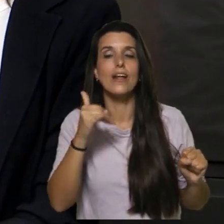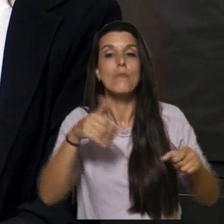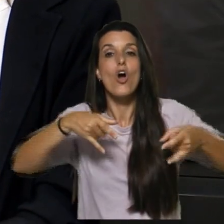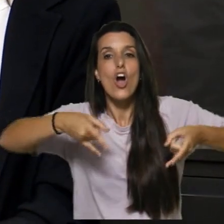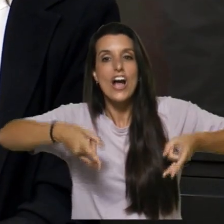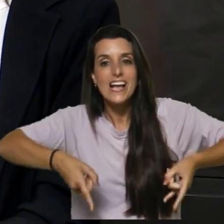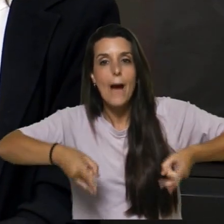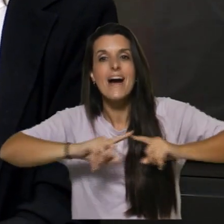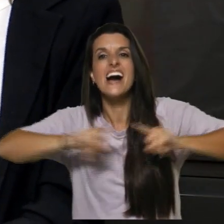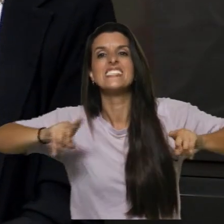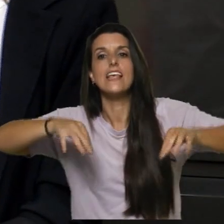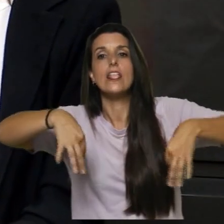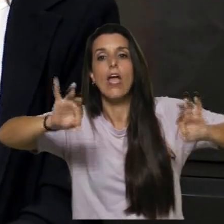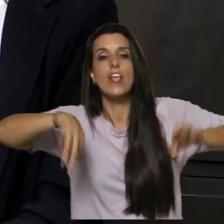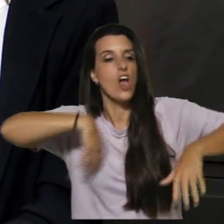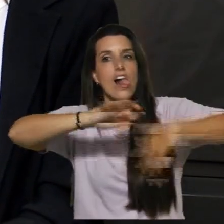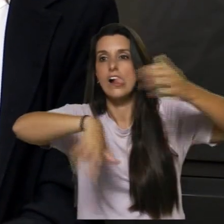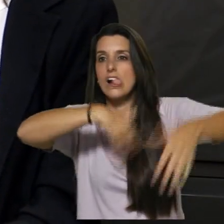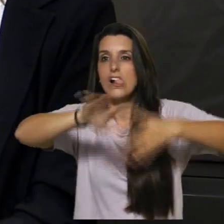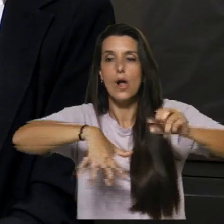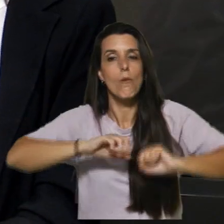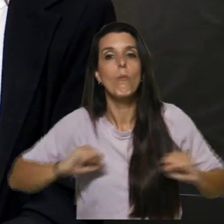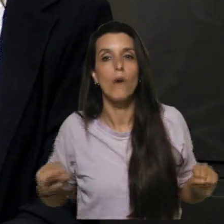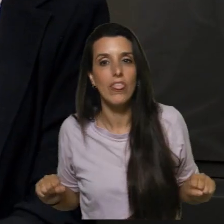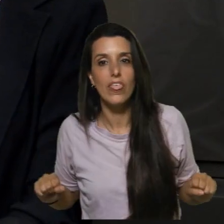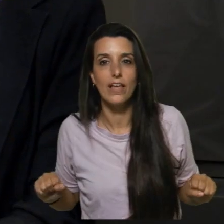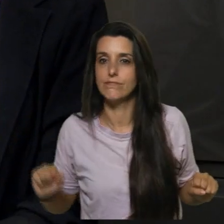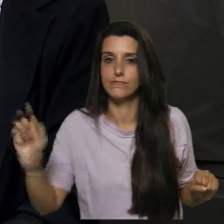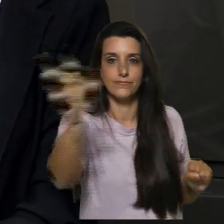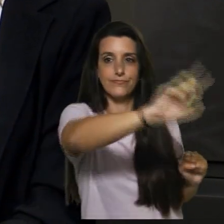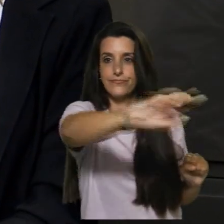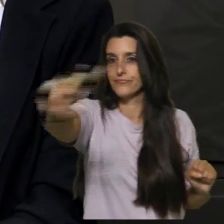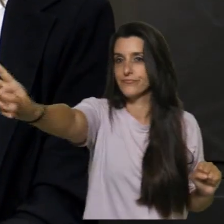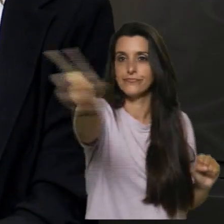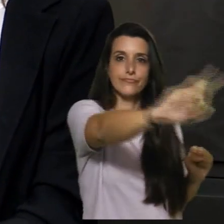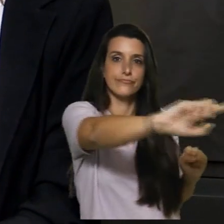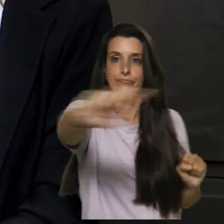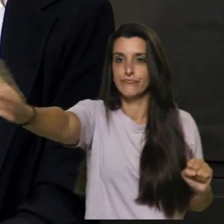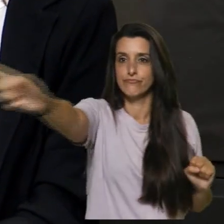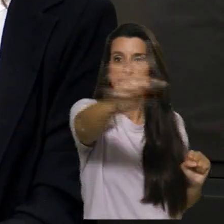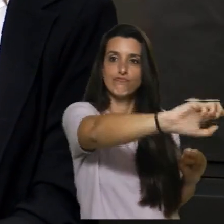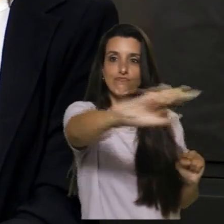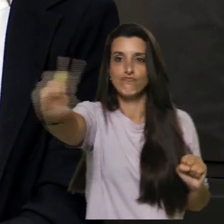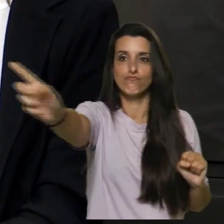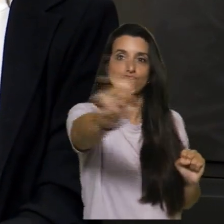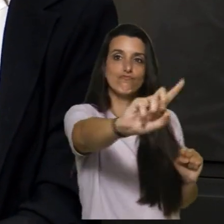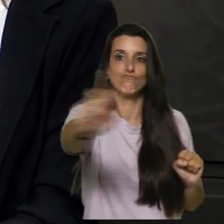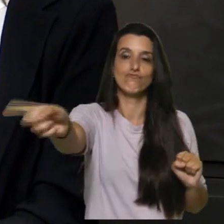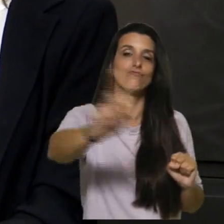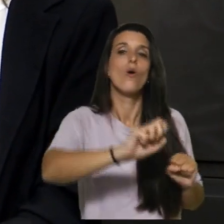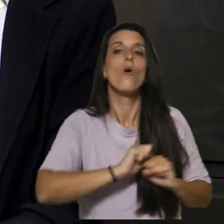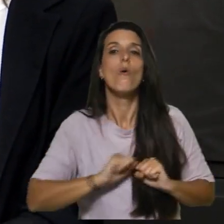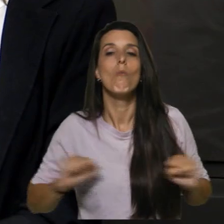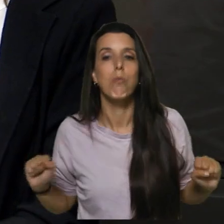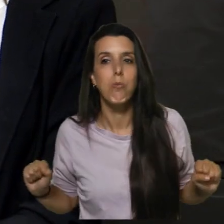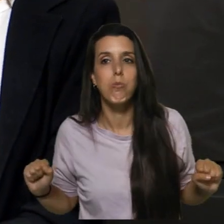sin tender e irte a trabajar? No. Primera. No. Sí. ¿Podés dejar? No.